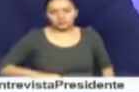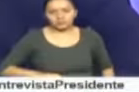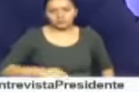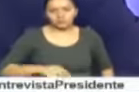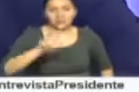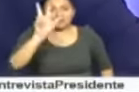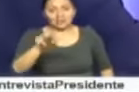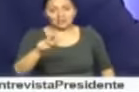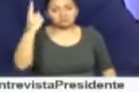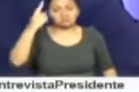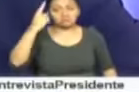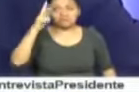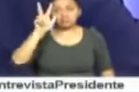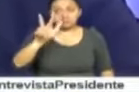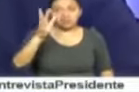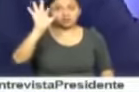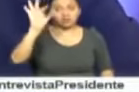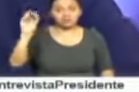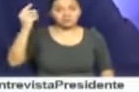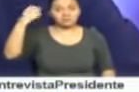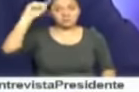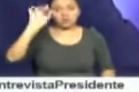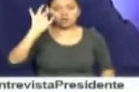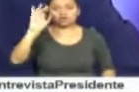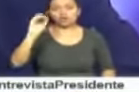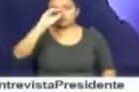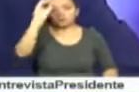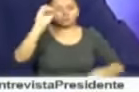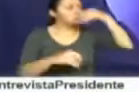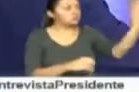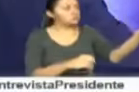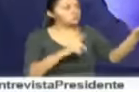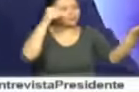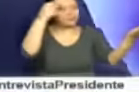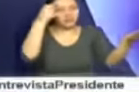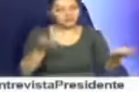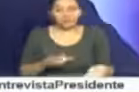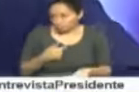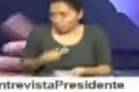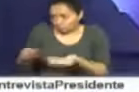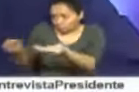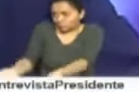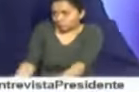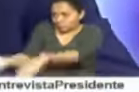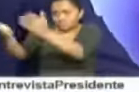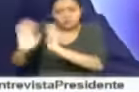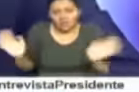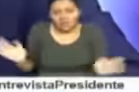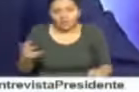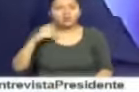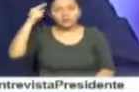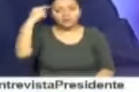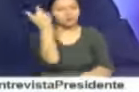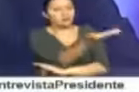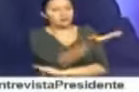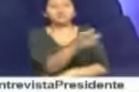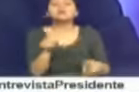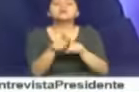3.900 millones que han pagado en jubilaciones, 80% tiene que seguir pagando el gobierno. Ya basta, basta de tanto engreimiento. Es lo mismo que la Universidad Andina,